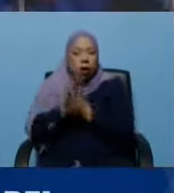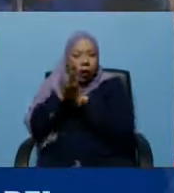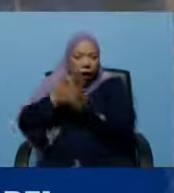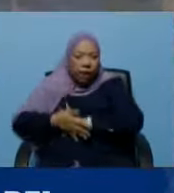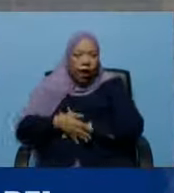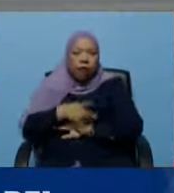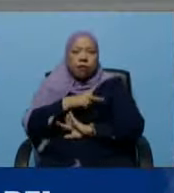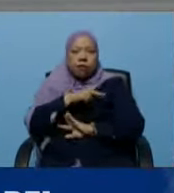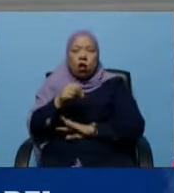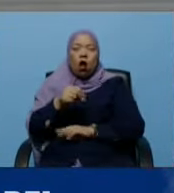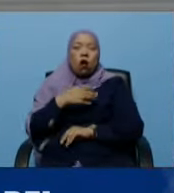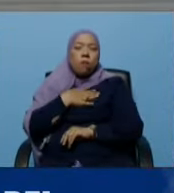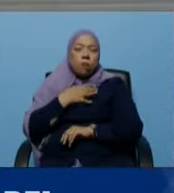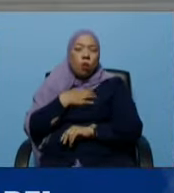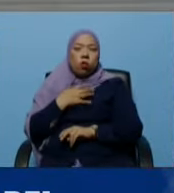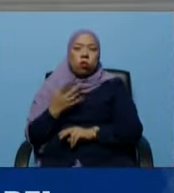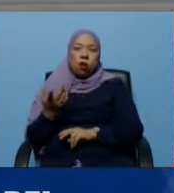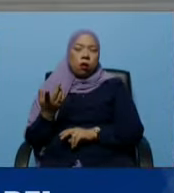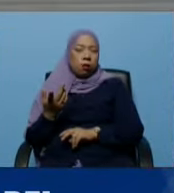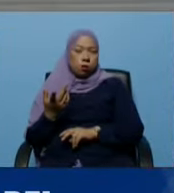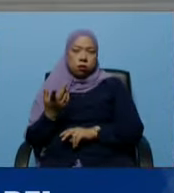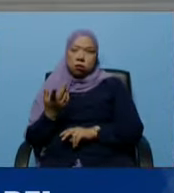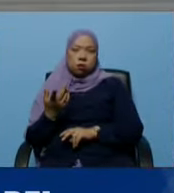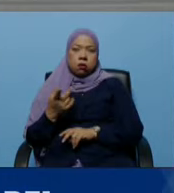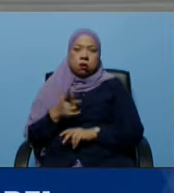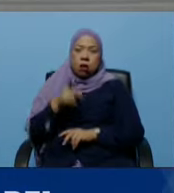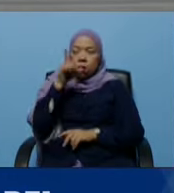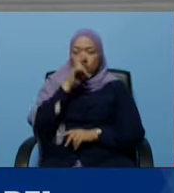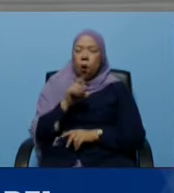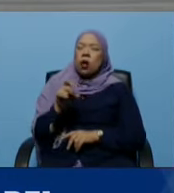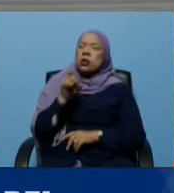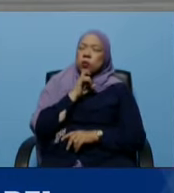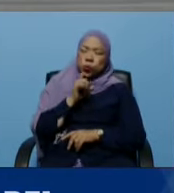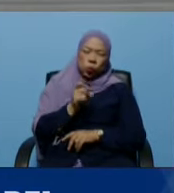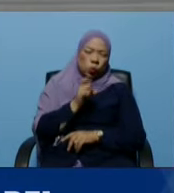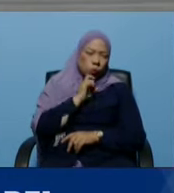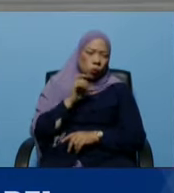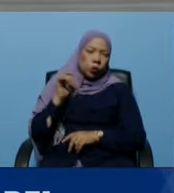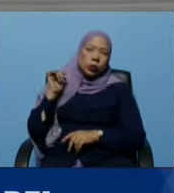Y al contrario, en estos años duros que nos ha tocado vivir,